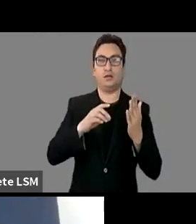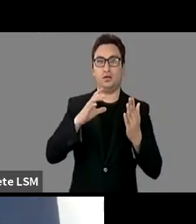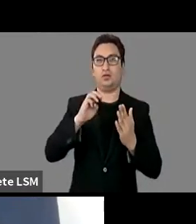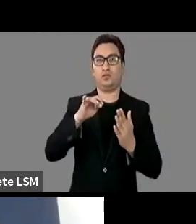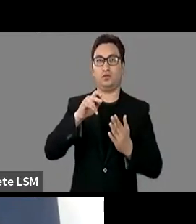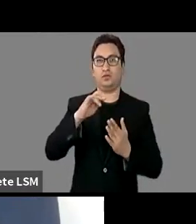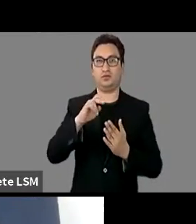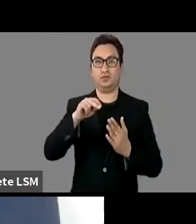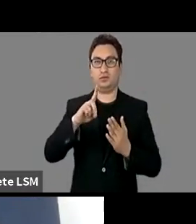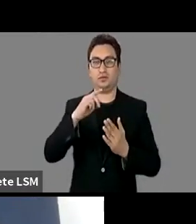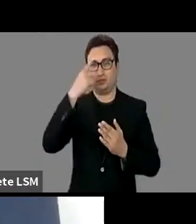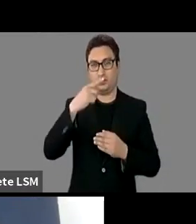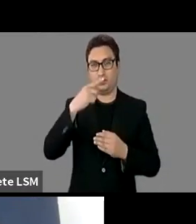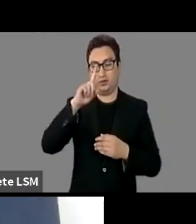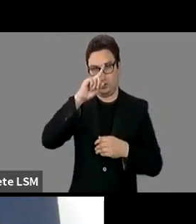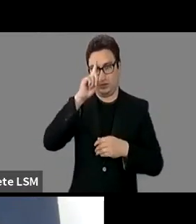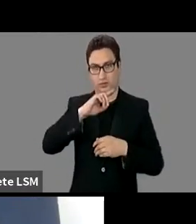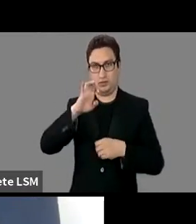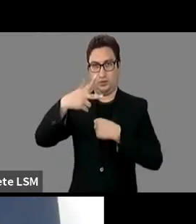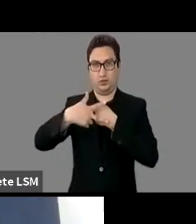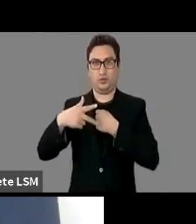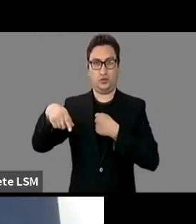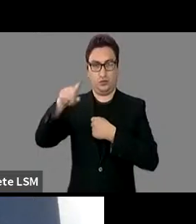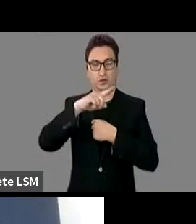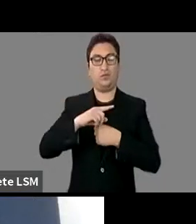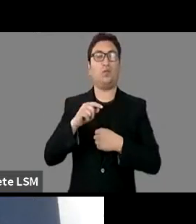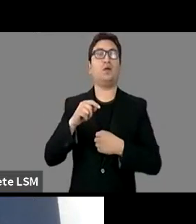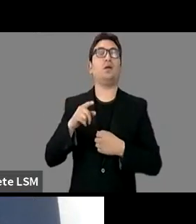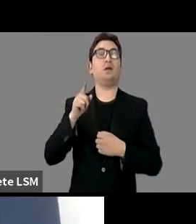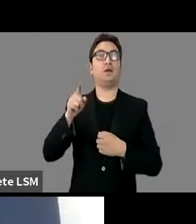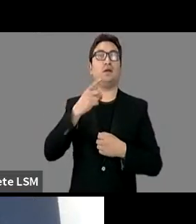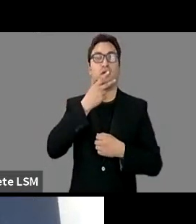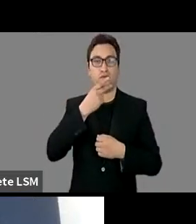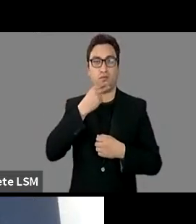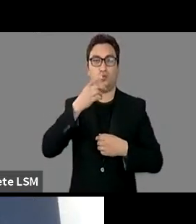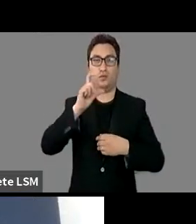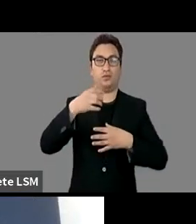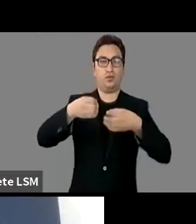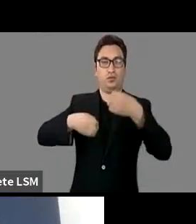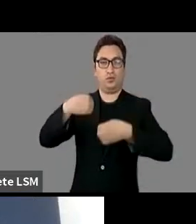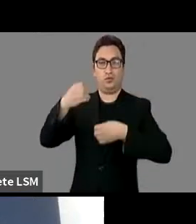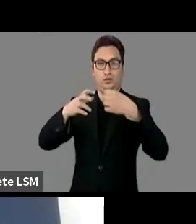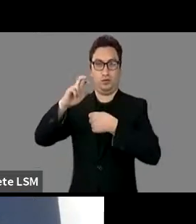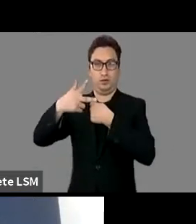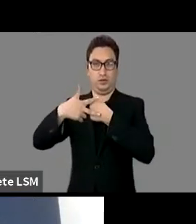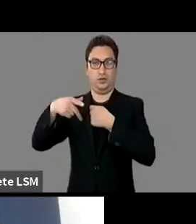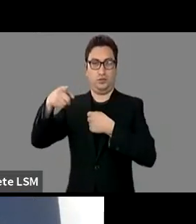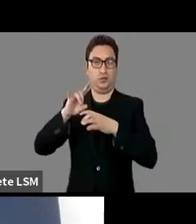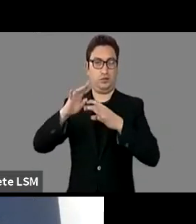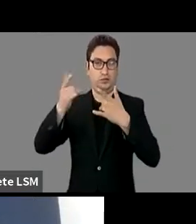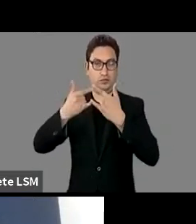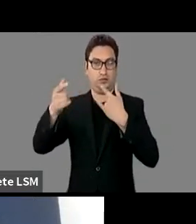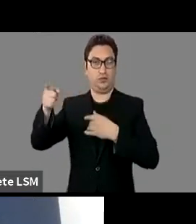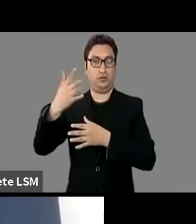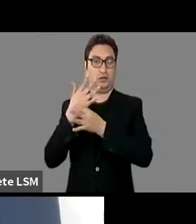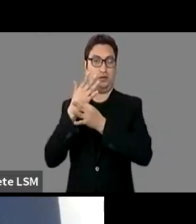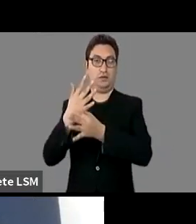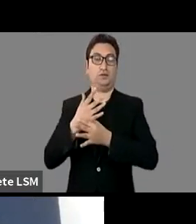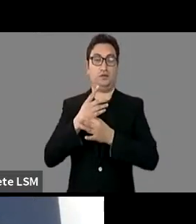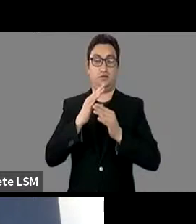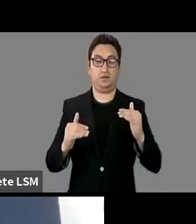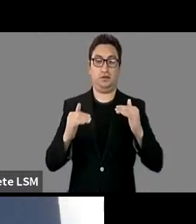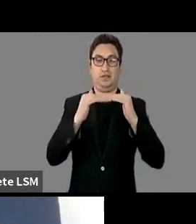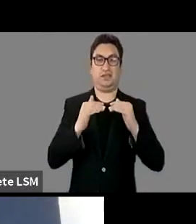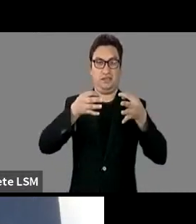Humanos del Consejo de Europa, en una intervención ante un caso ante la Corte Europea, donde dijo que una equidad efectiva para personas